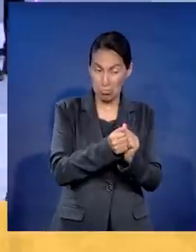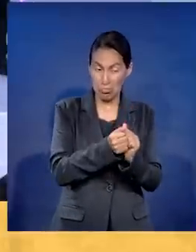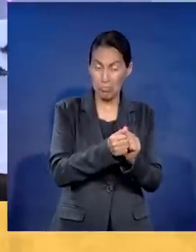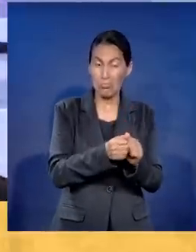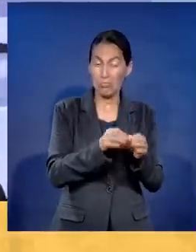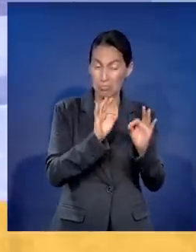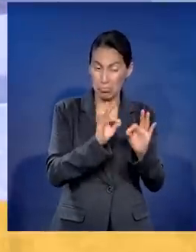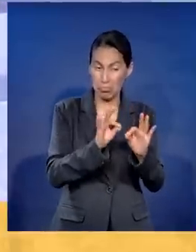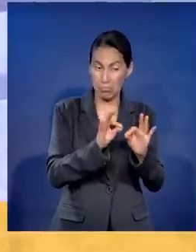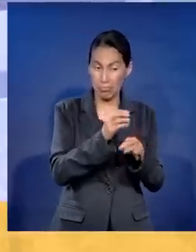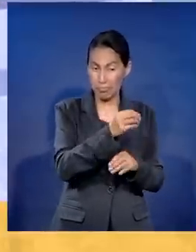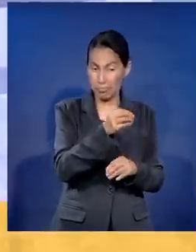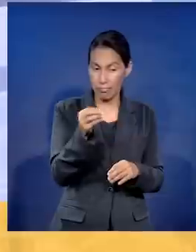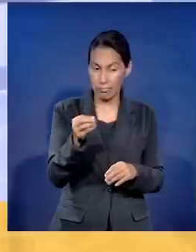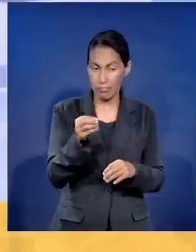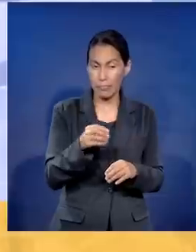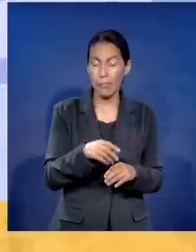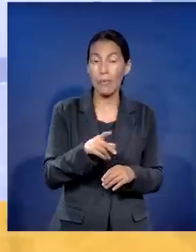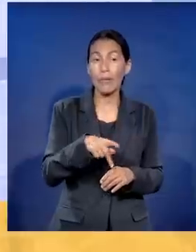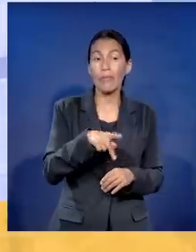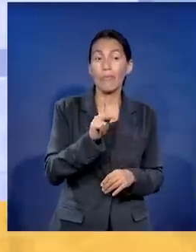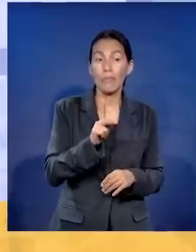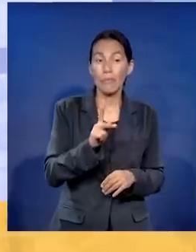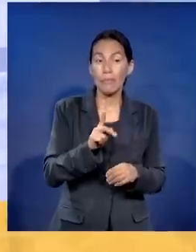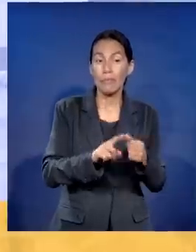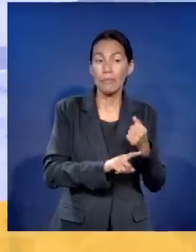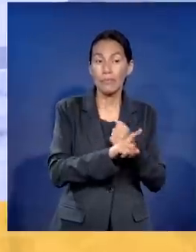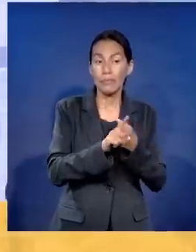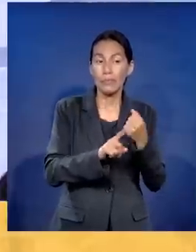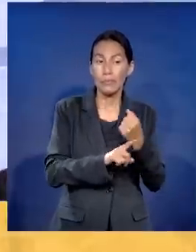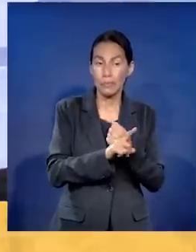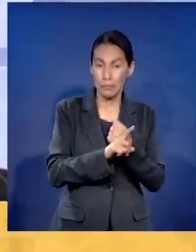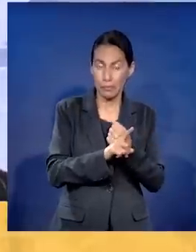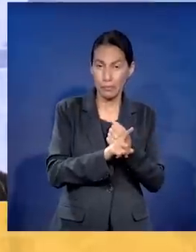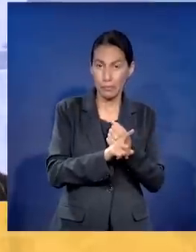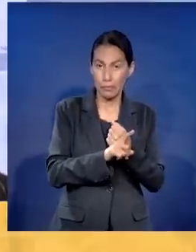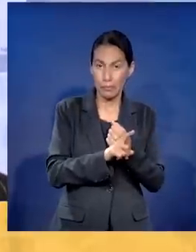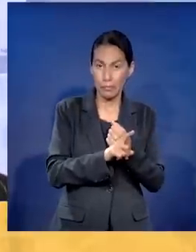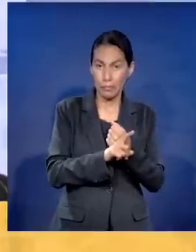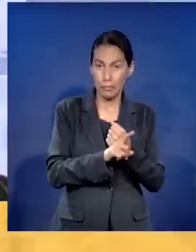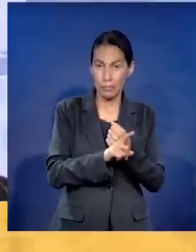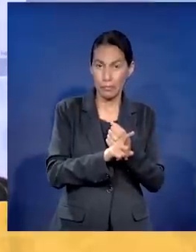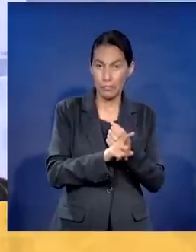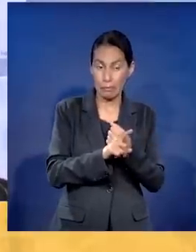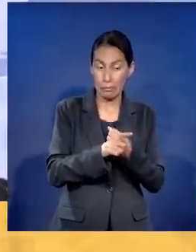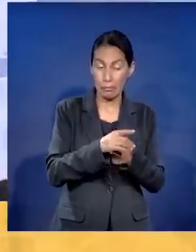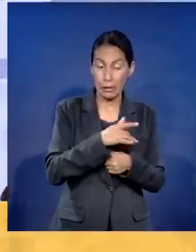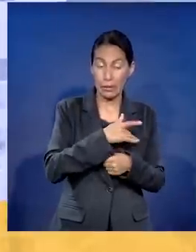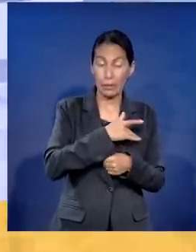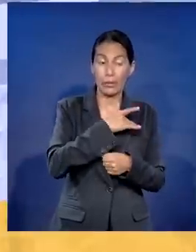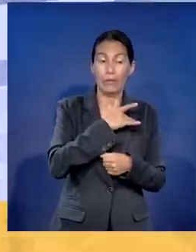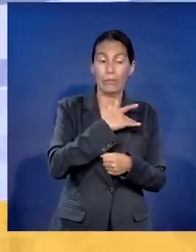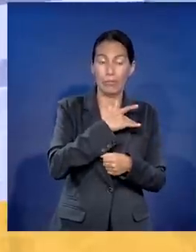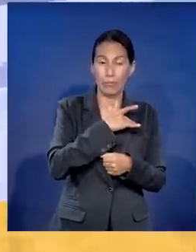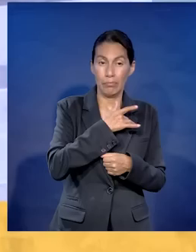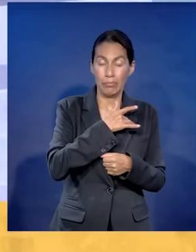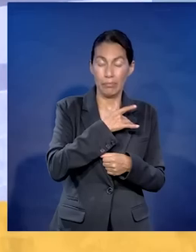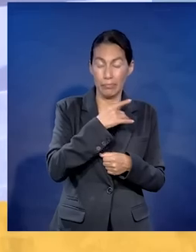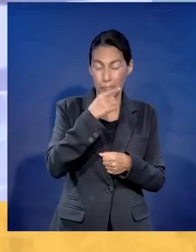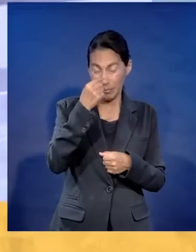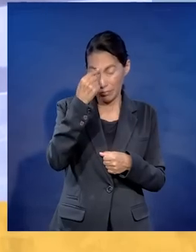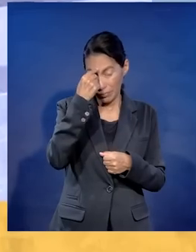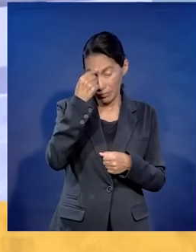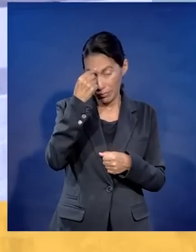tan convencido tan orientado Pero cuál era su problema él estaba filtrando su realidad